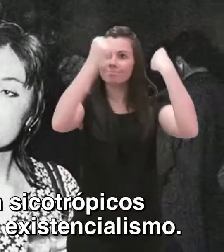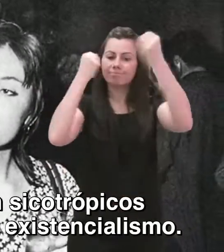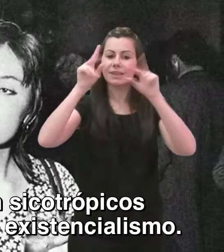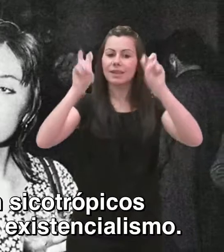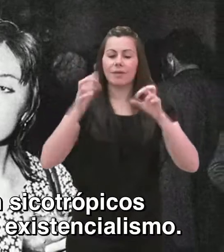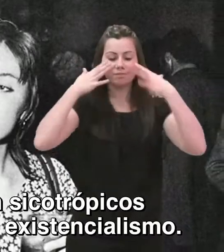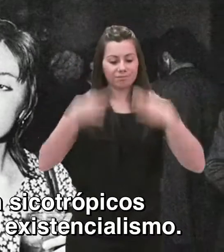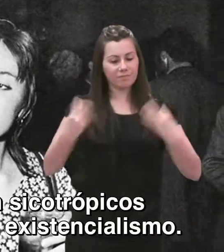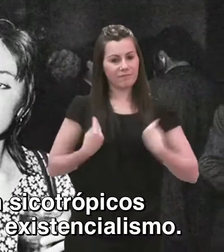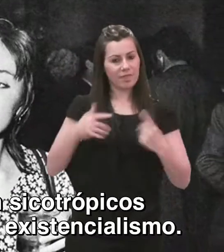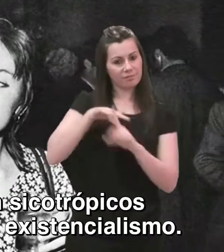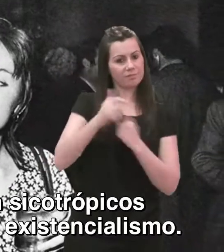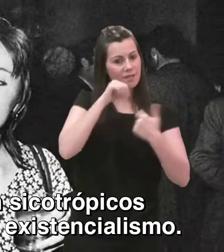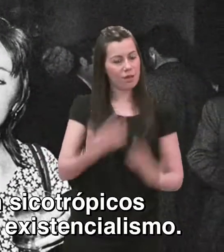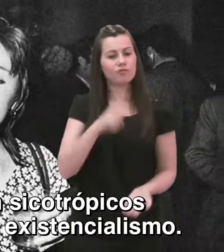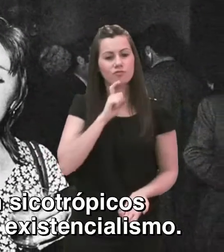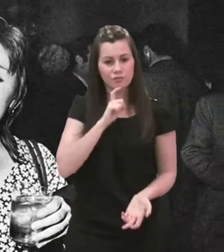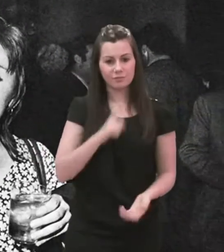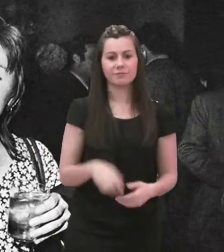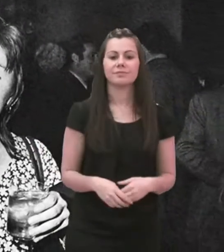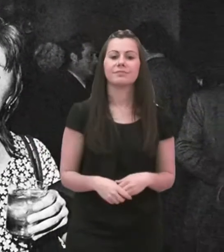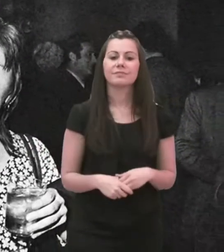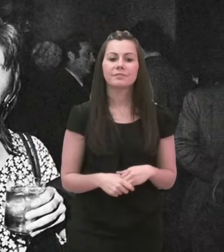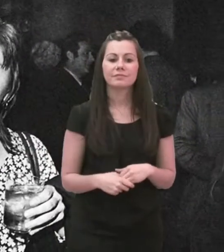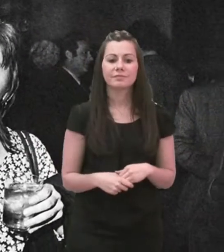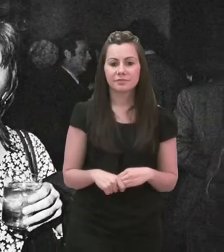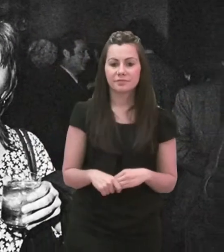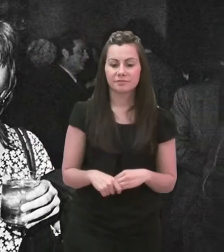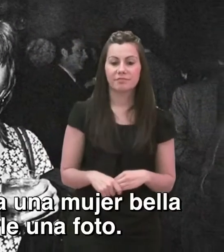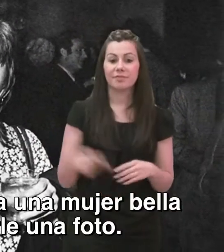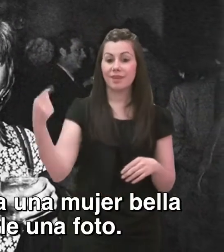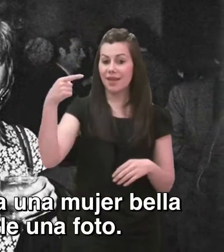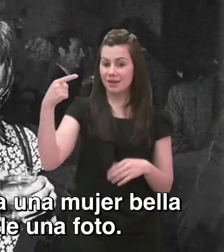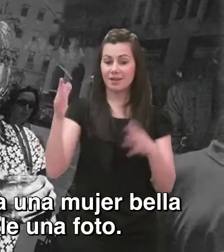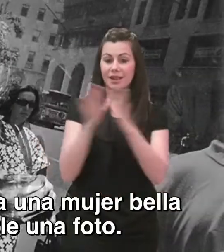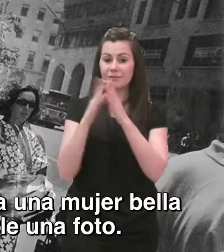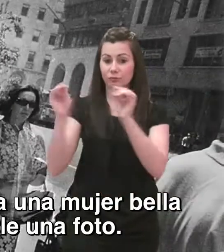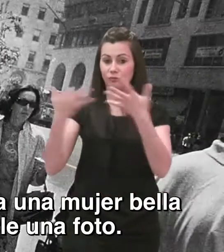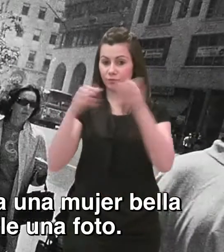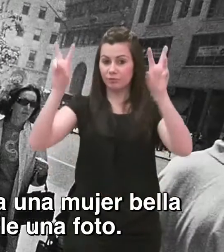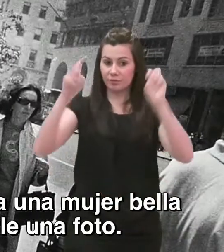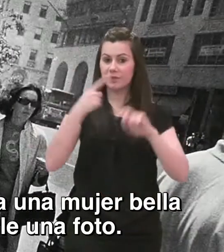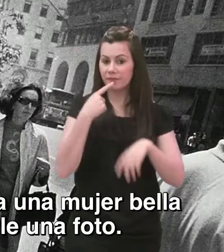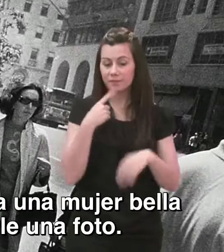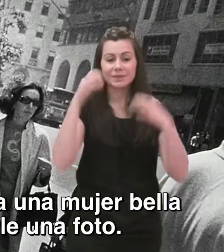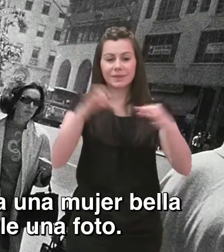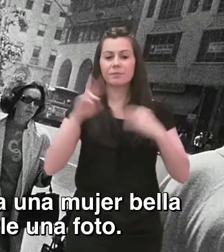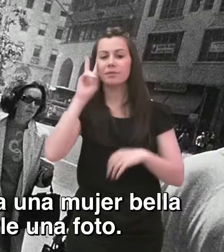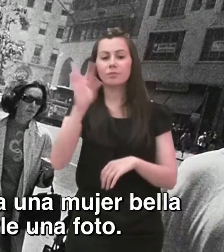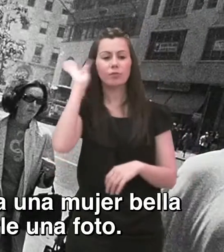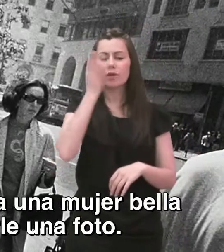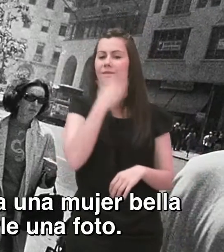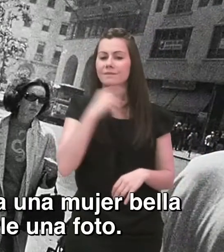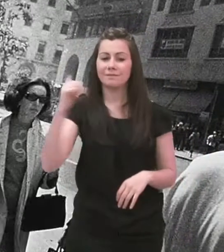psicotrópicos o teoriza sobre el nuevo existencialismo. Cada vez que he visto a una mujer bella, he